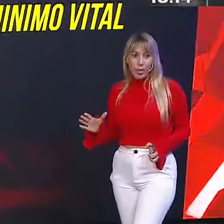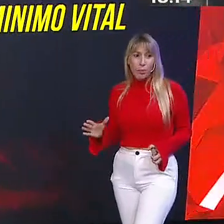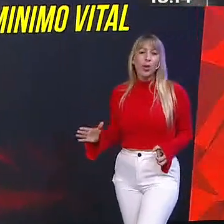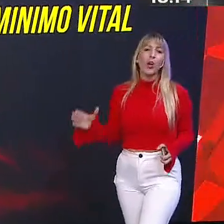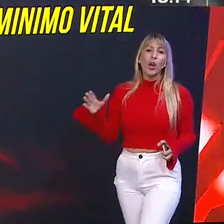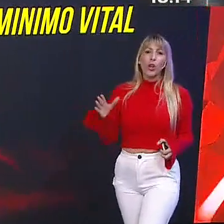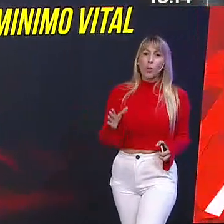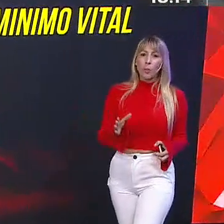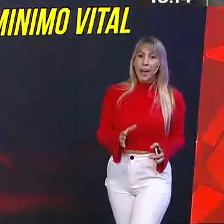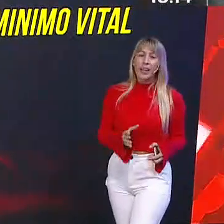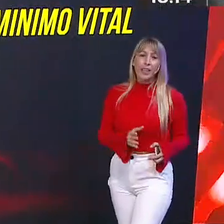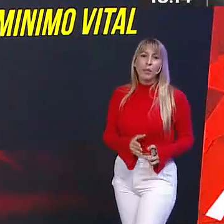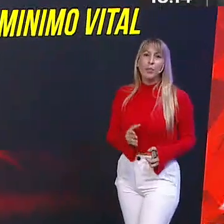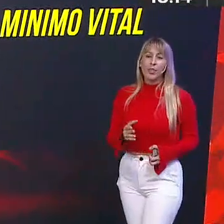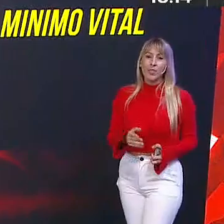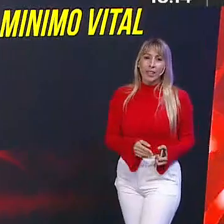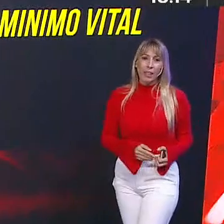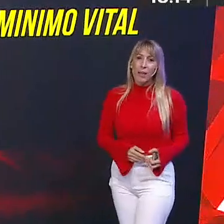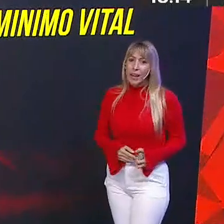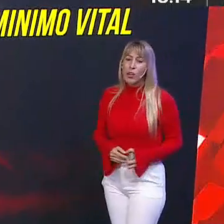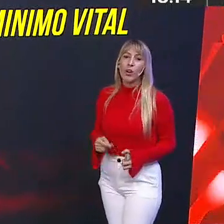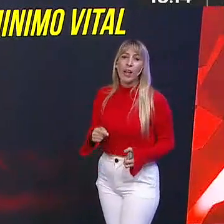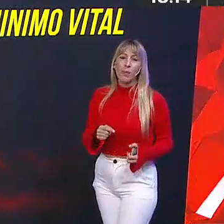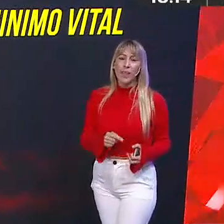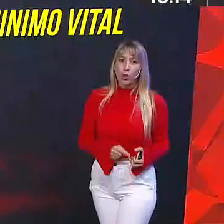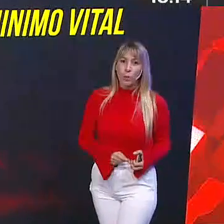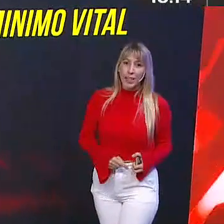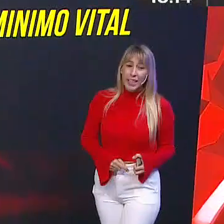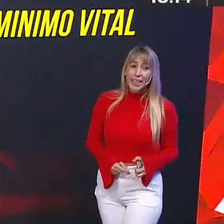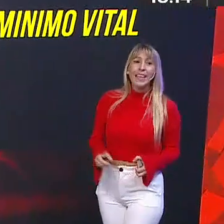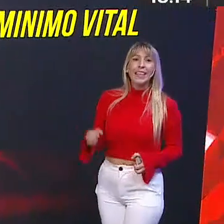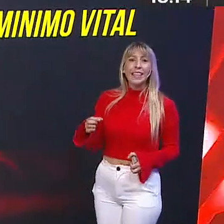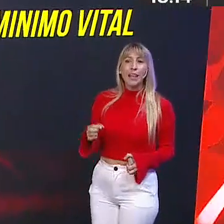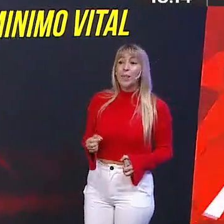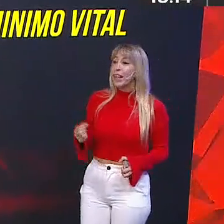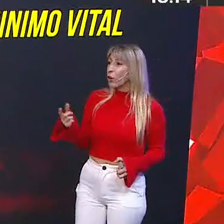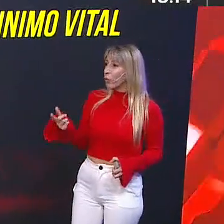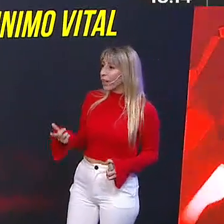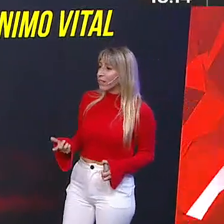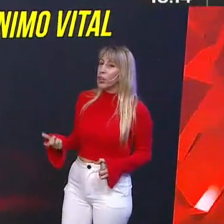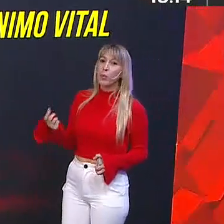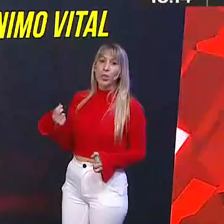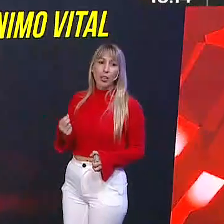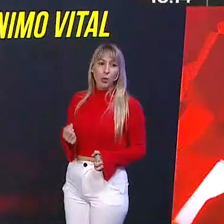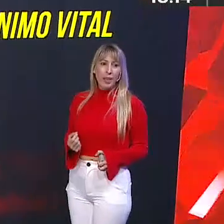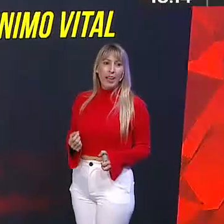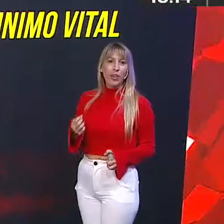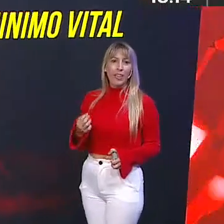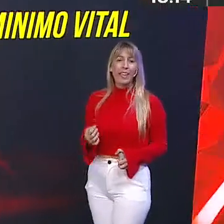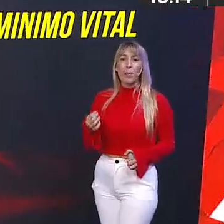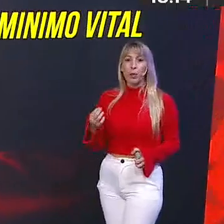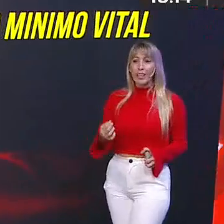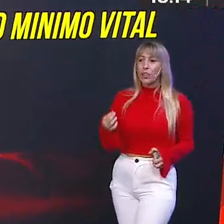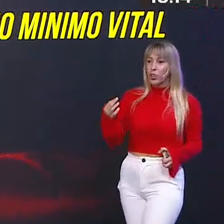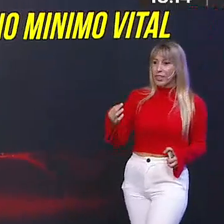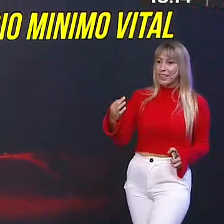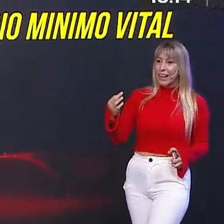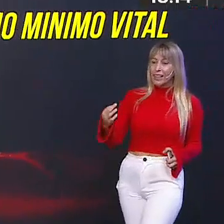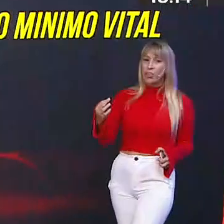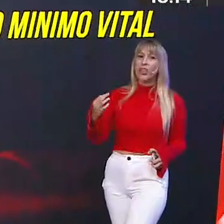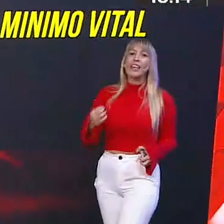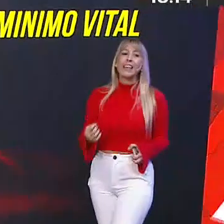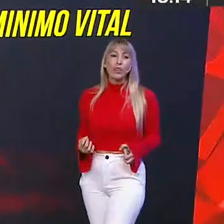cosas por ejemplo los planes quién potenciar trabajo además de acompañar y también las jubilaciones porque hay jubilados que aportaron